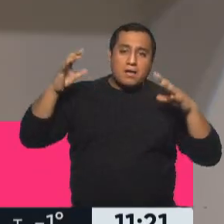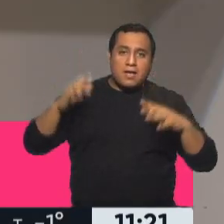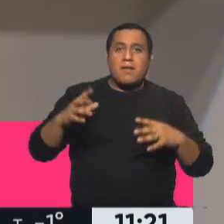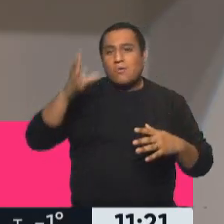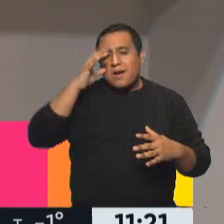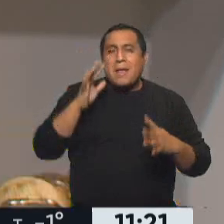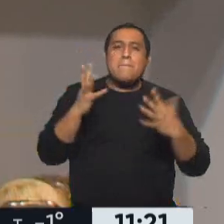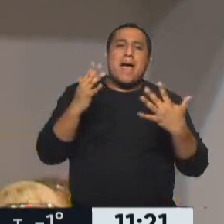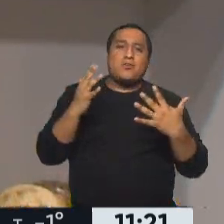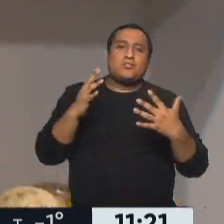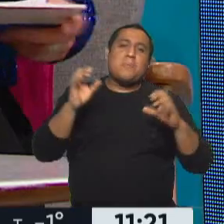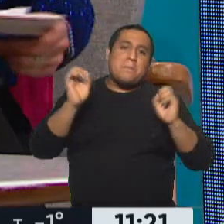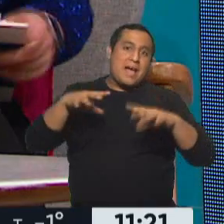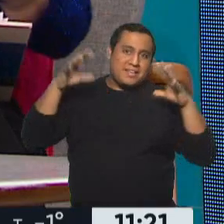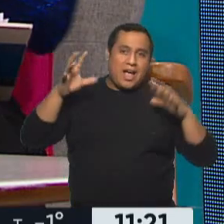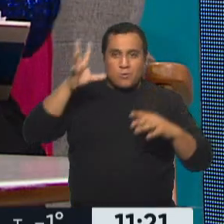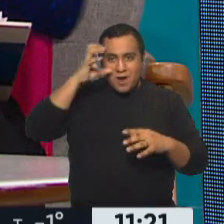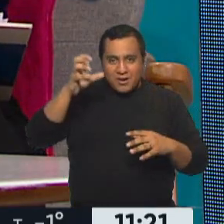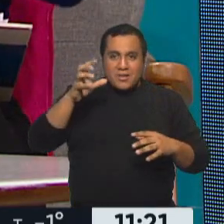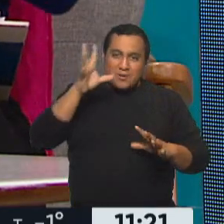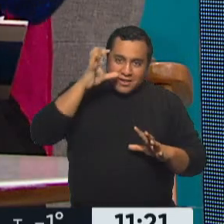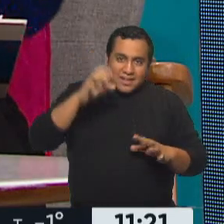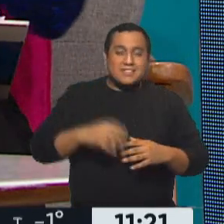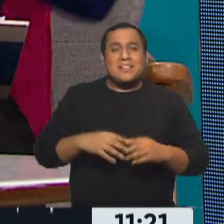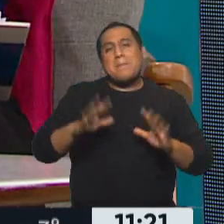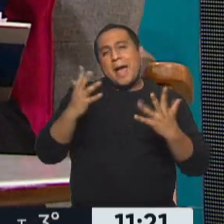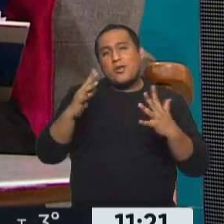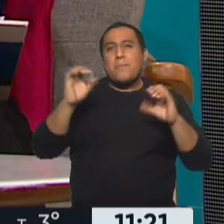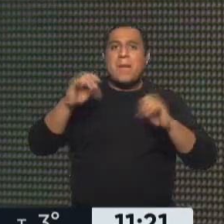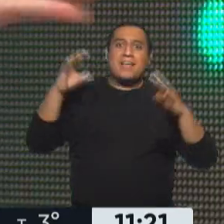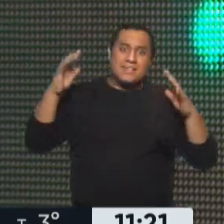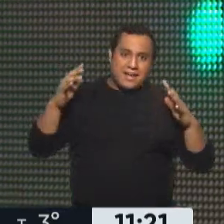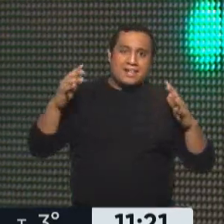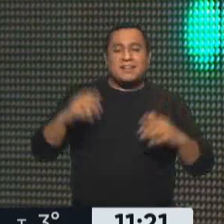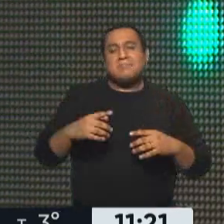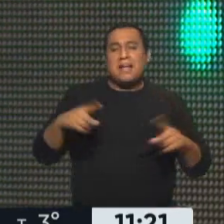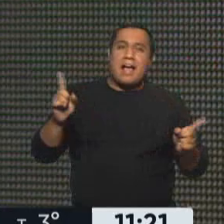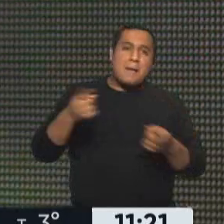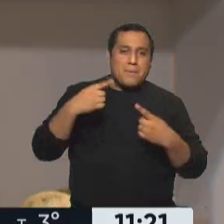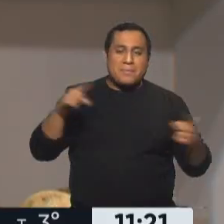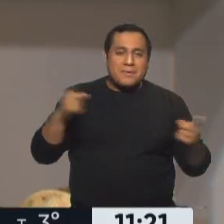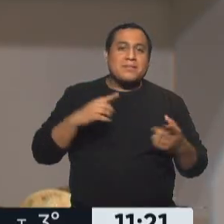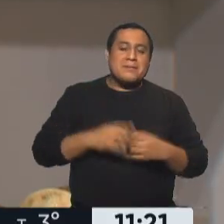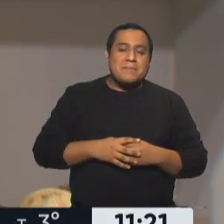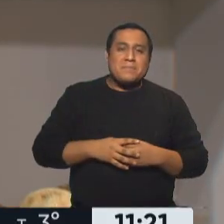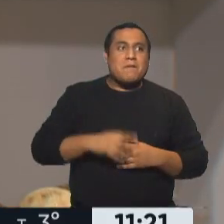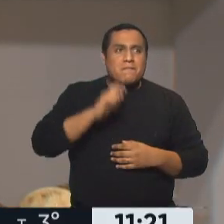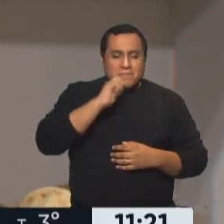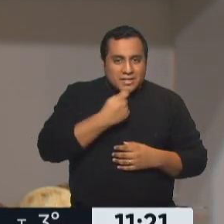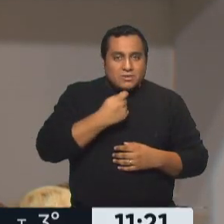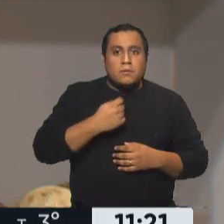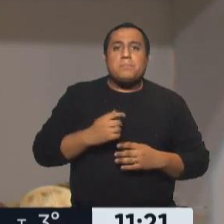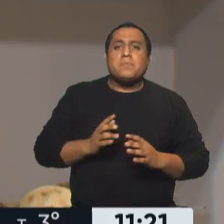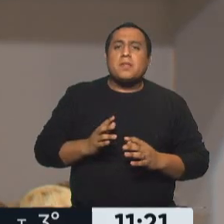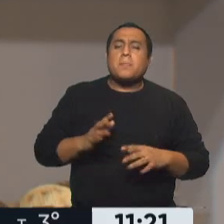manos mágicas, ¿no? ¿Cómo no? Sí, las manos mágicas. Los dos guantes, te claro. Tiran la forma de aprender. Qué lindo. Eso. Y ahí